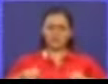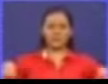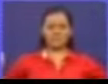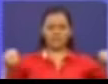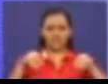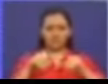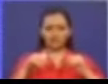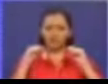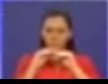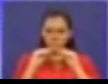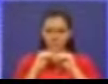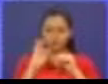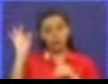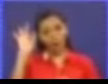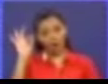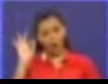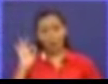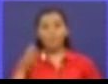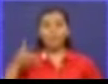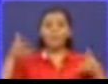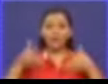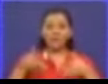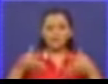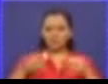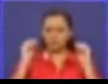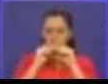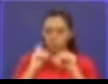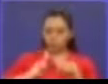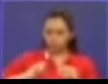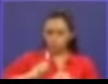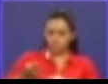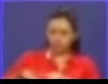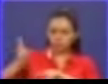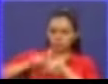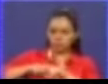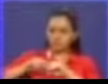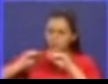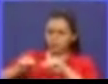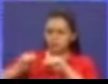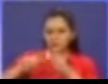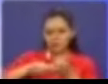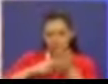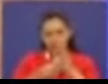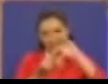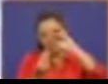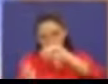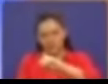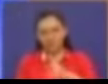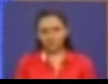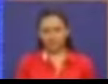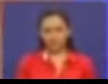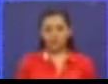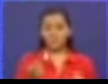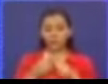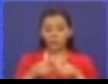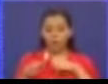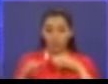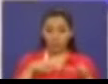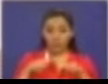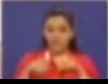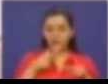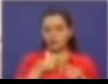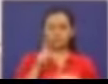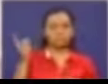O pagarle bien a los maestros para que enseñen con calidad y calidez no es una buena inversión. Pero contablemente gasto corriente.